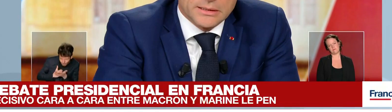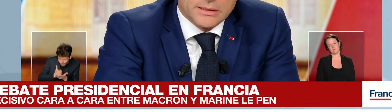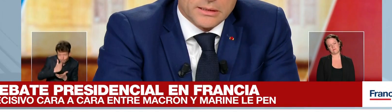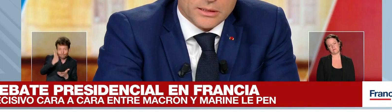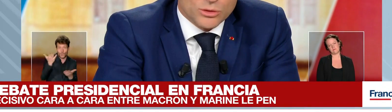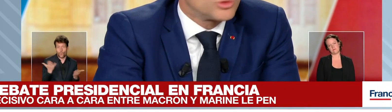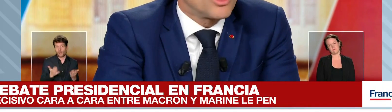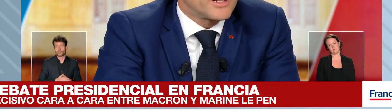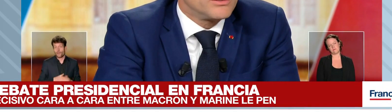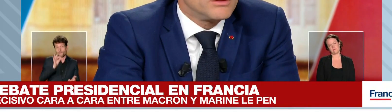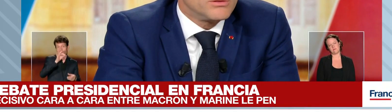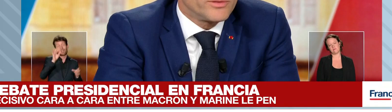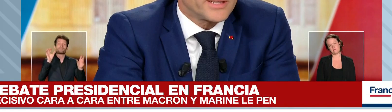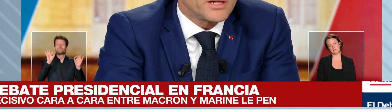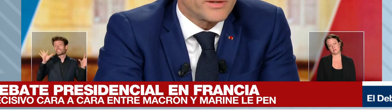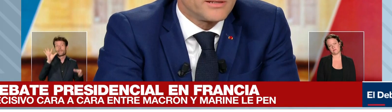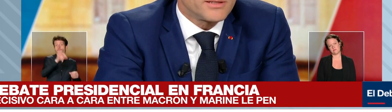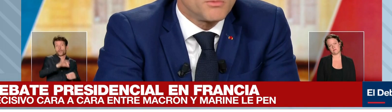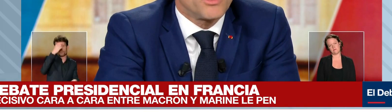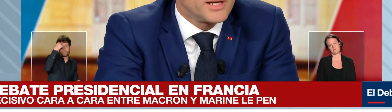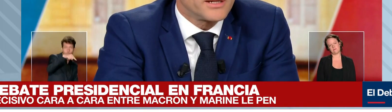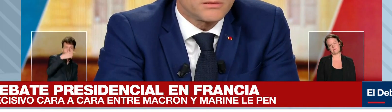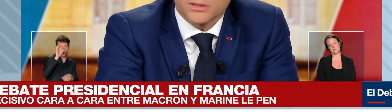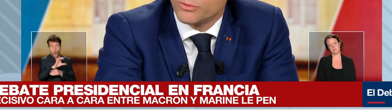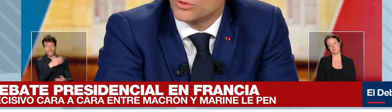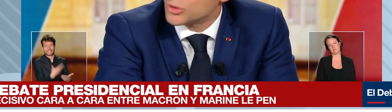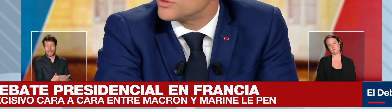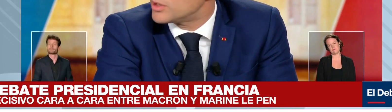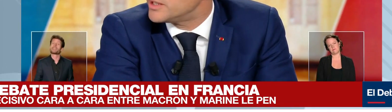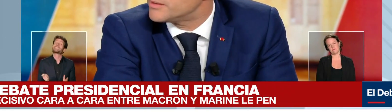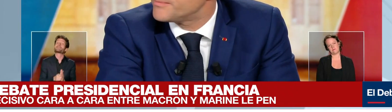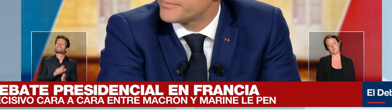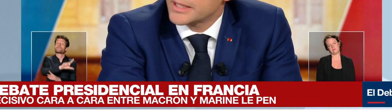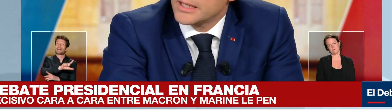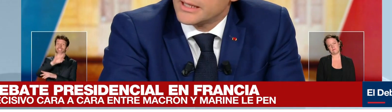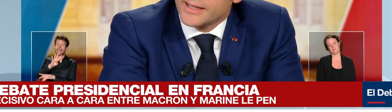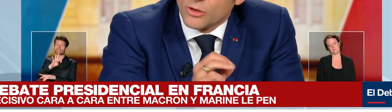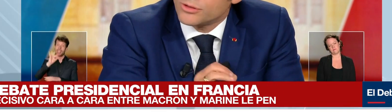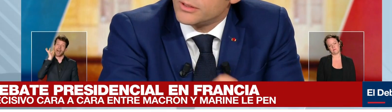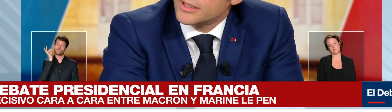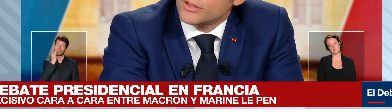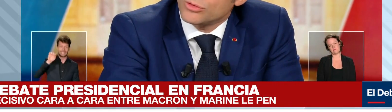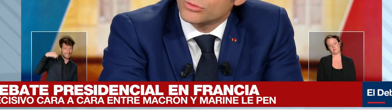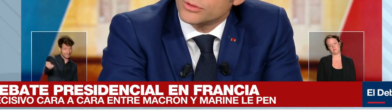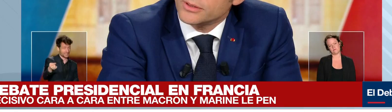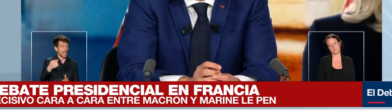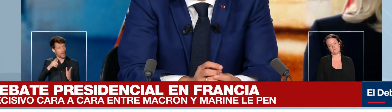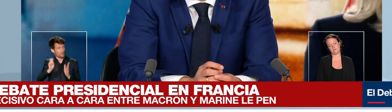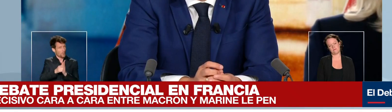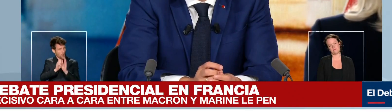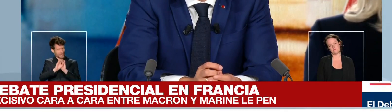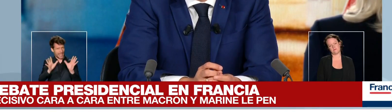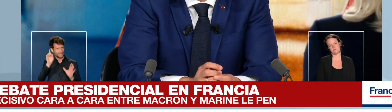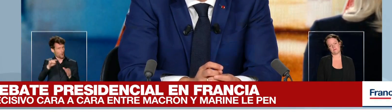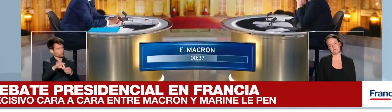hacer. Entonces, creo que el 24 de abril es un momento claro y creo que la elección tiene que ser clara. Las